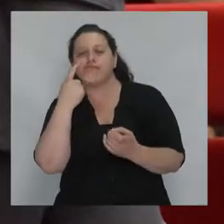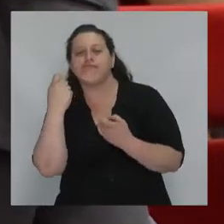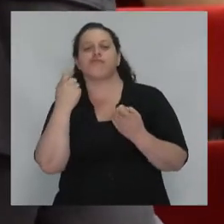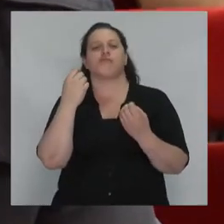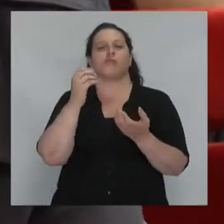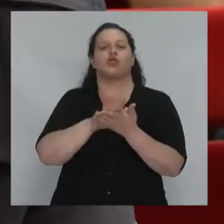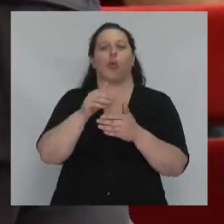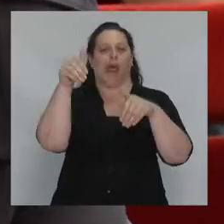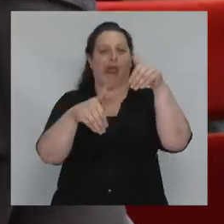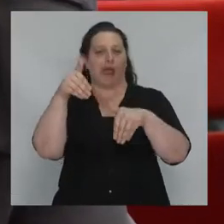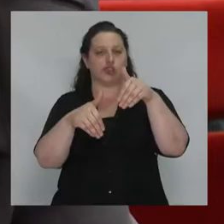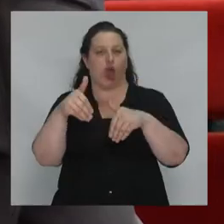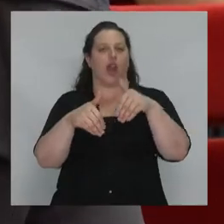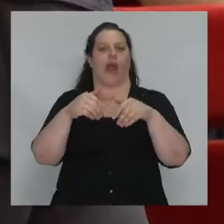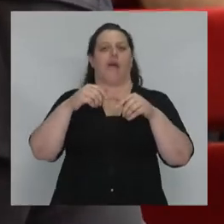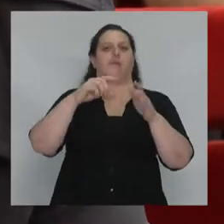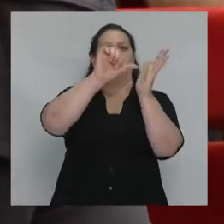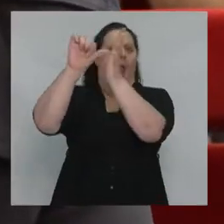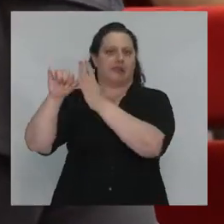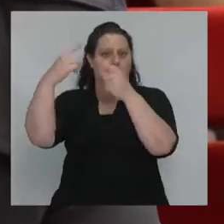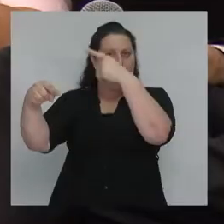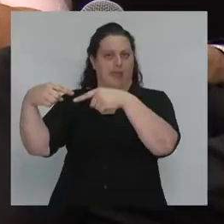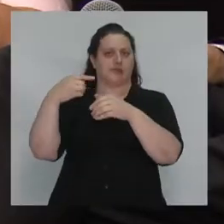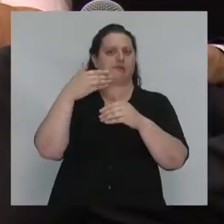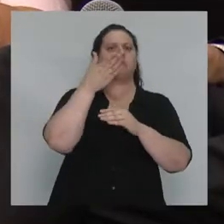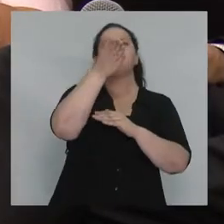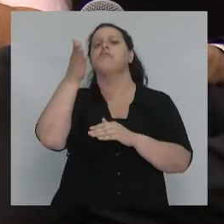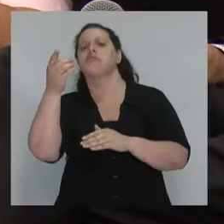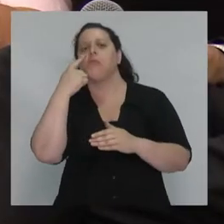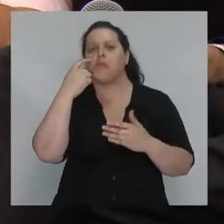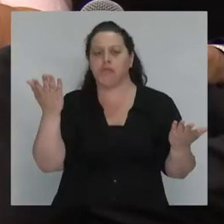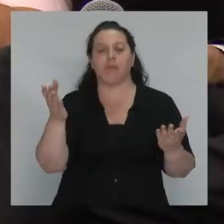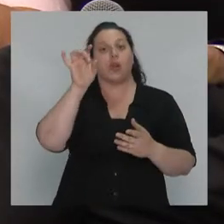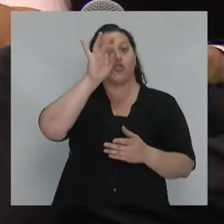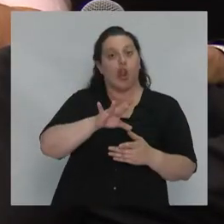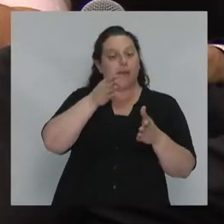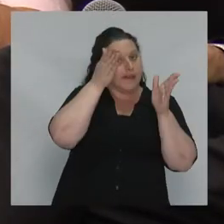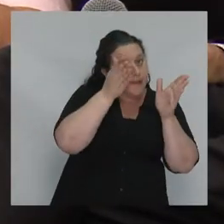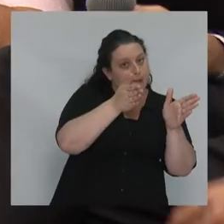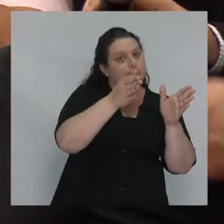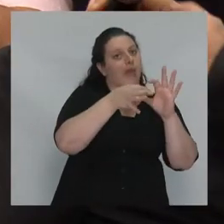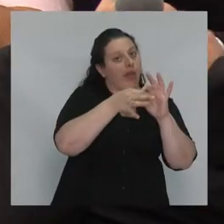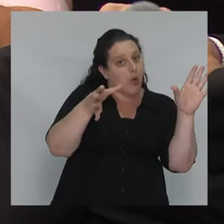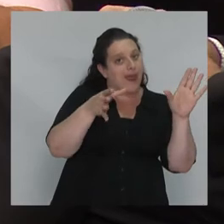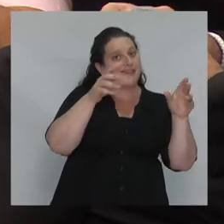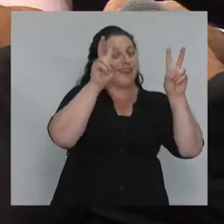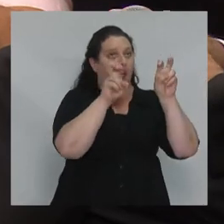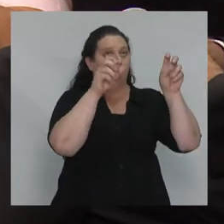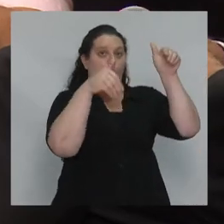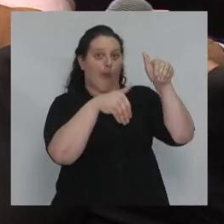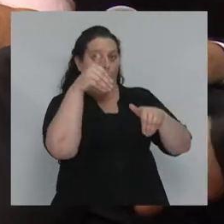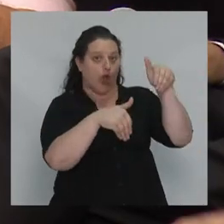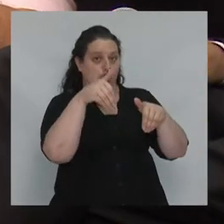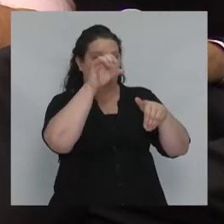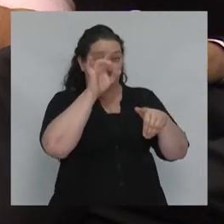distintos países. Pero no nos podemos quedar solamente en la democracia electoral, aunque, y aquí